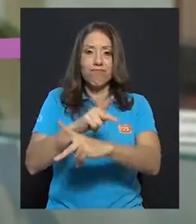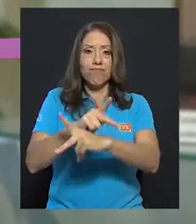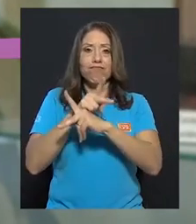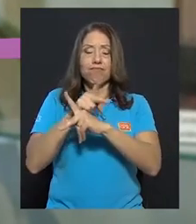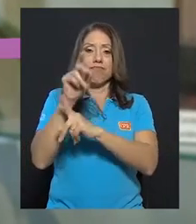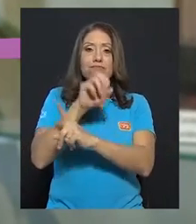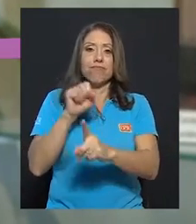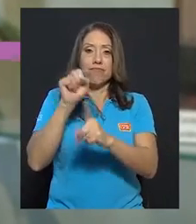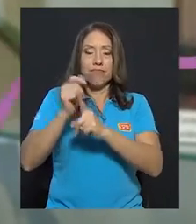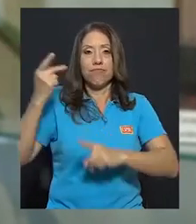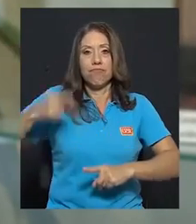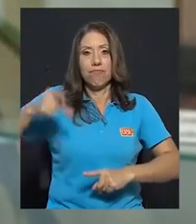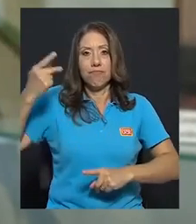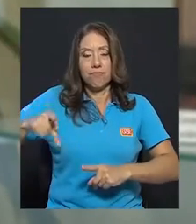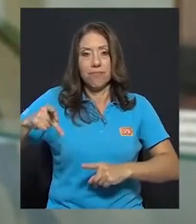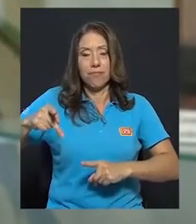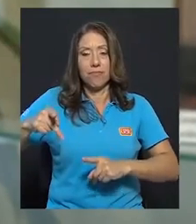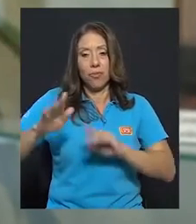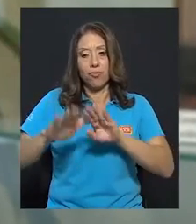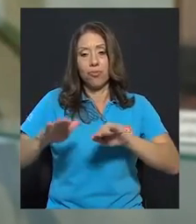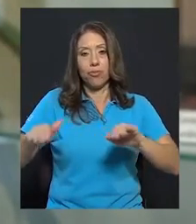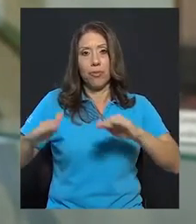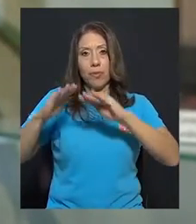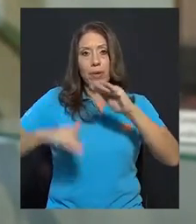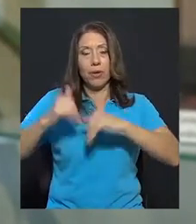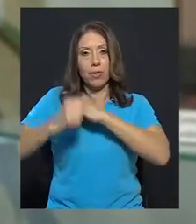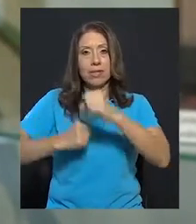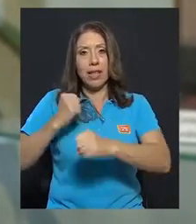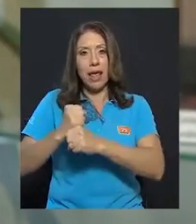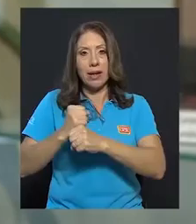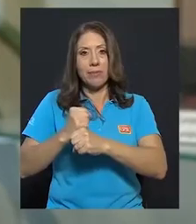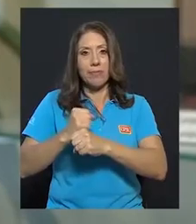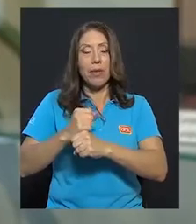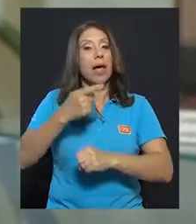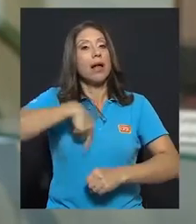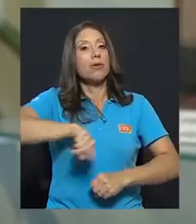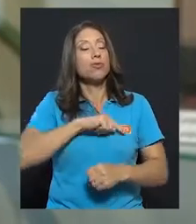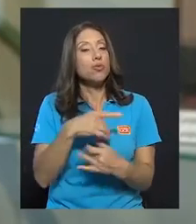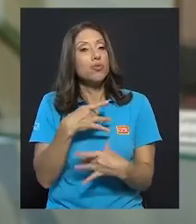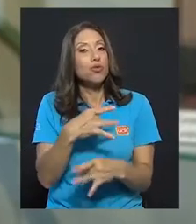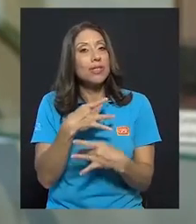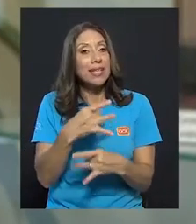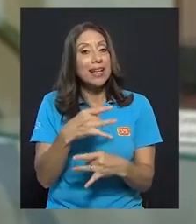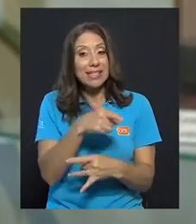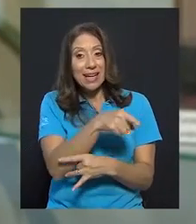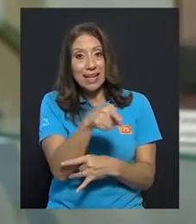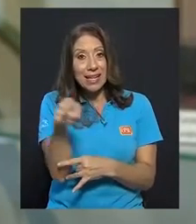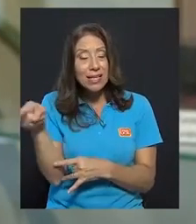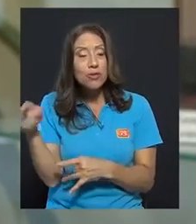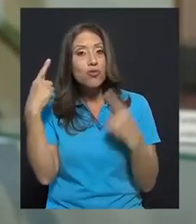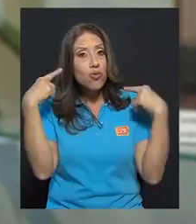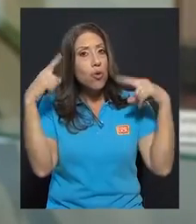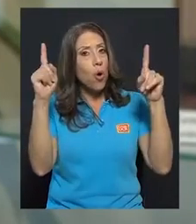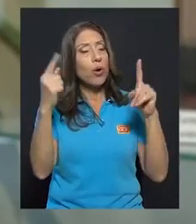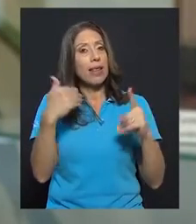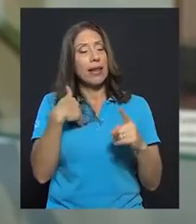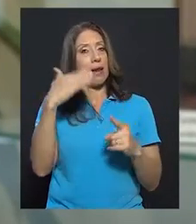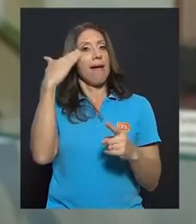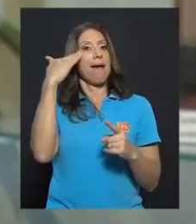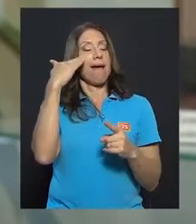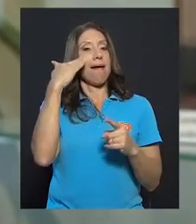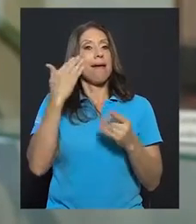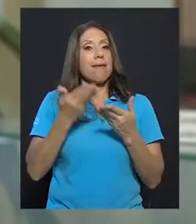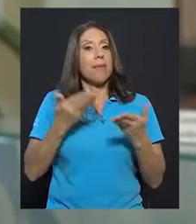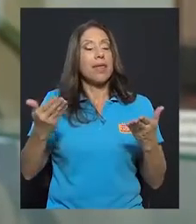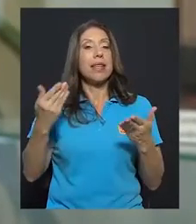prevención de situaciones de riesgo de las personas menores de edad. Y particularmente nos interesa que las personas menores de edad logren tener las herramientas